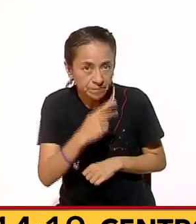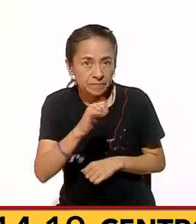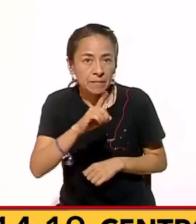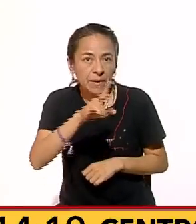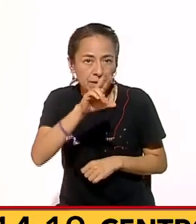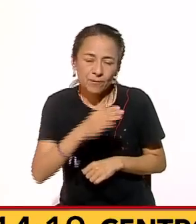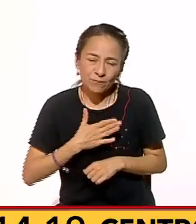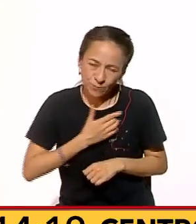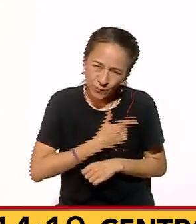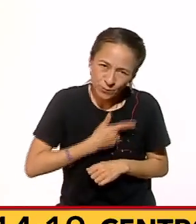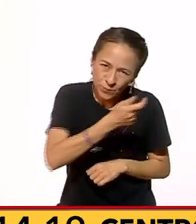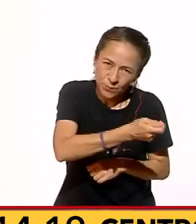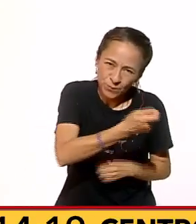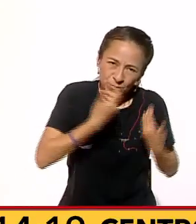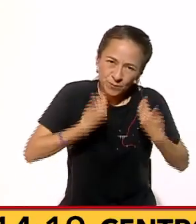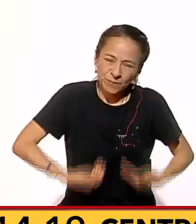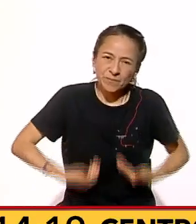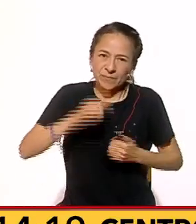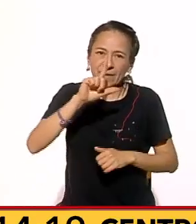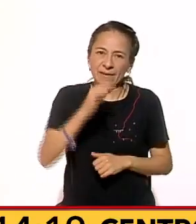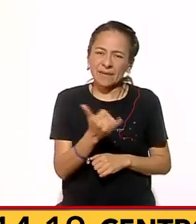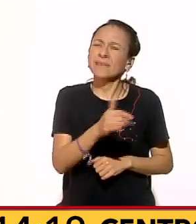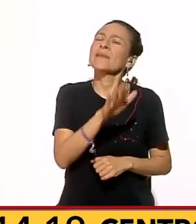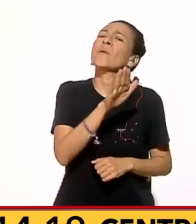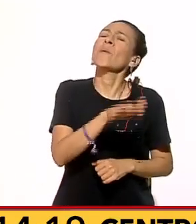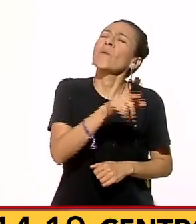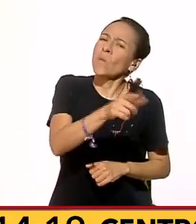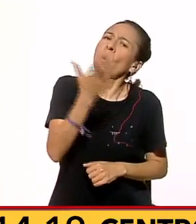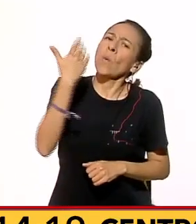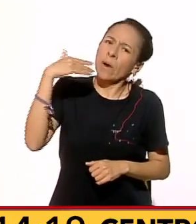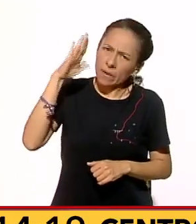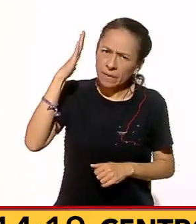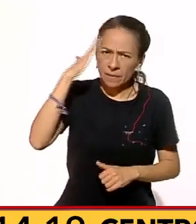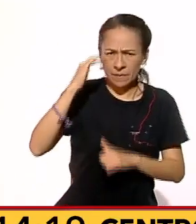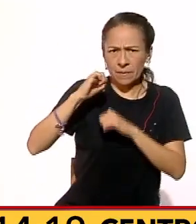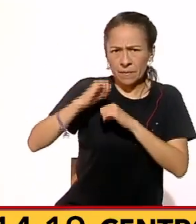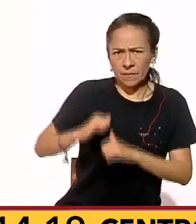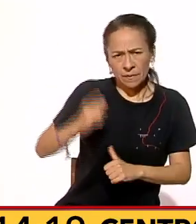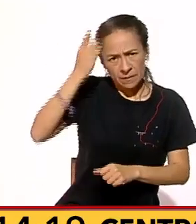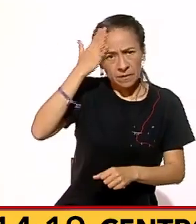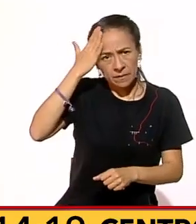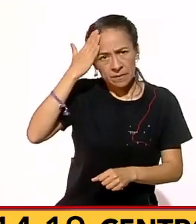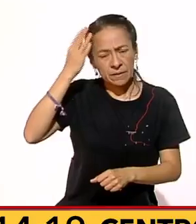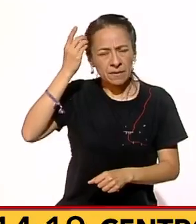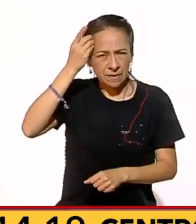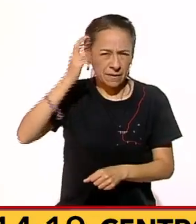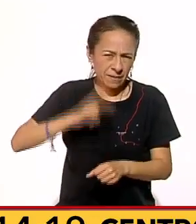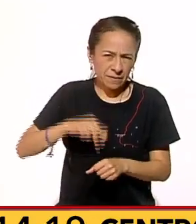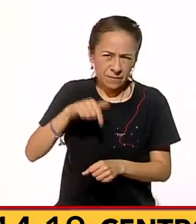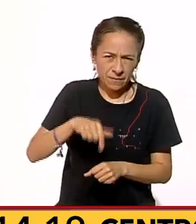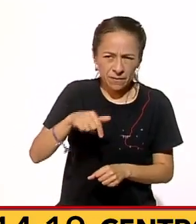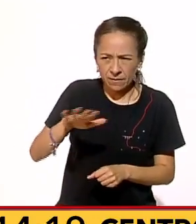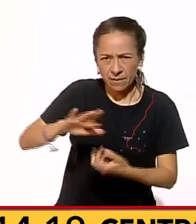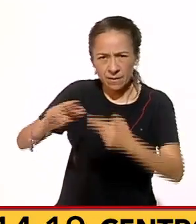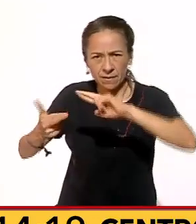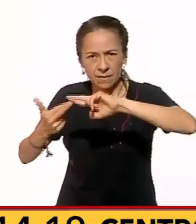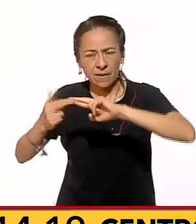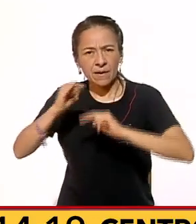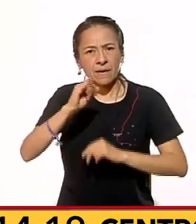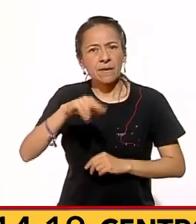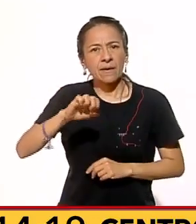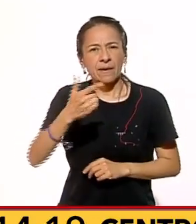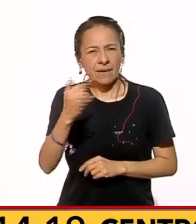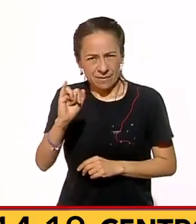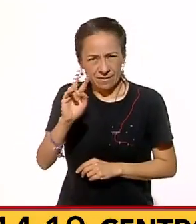gusto Leticia Carvajal. Oye, pues tú fuiste director regional del INEGI aquí en la Ciudad de México y tienes datos muy